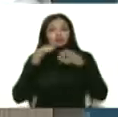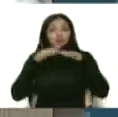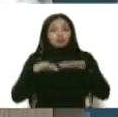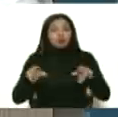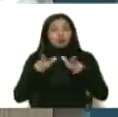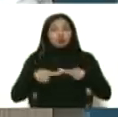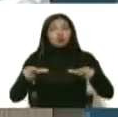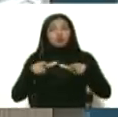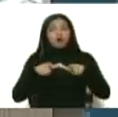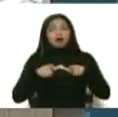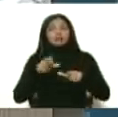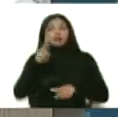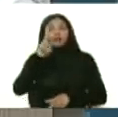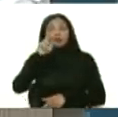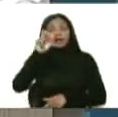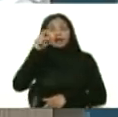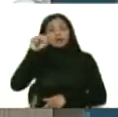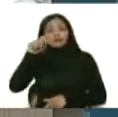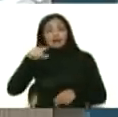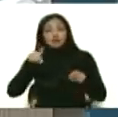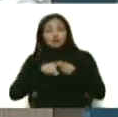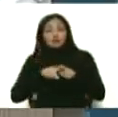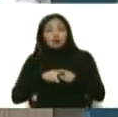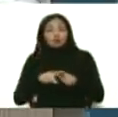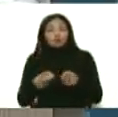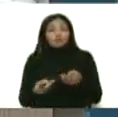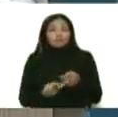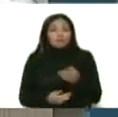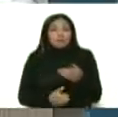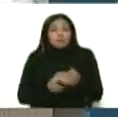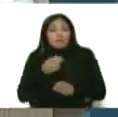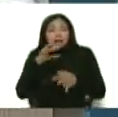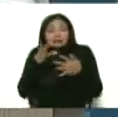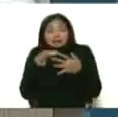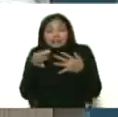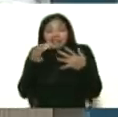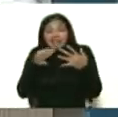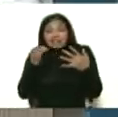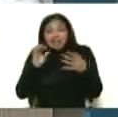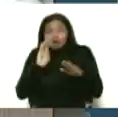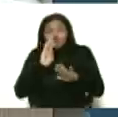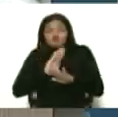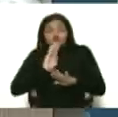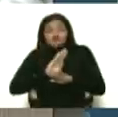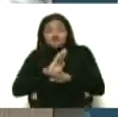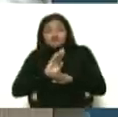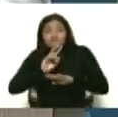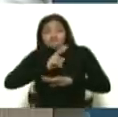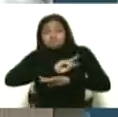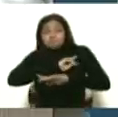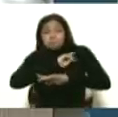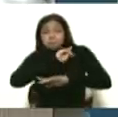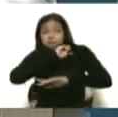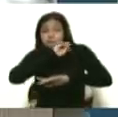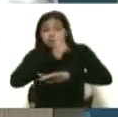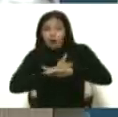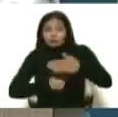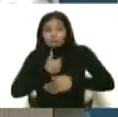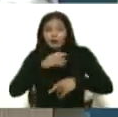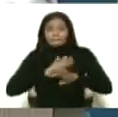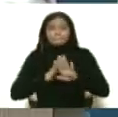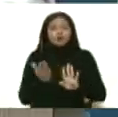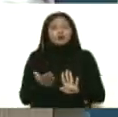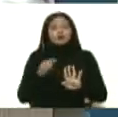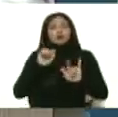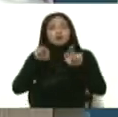en la localidad de Ureña. Y vamos a ser mucho más acuciosos, mucho más rígidos y cuidadosos en el trabajo en las